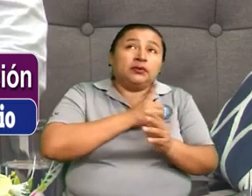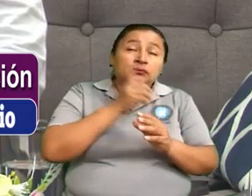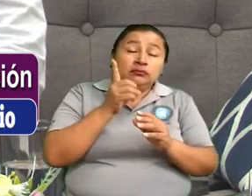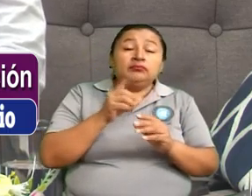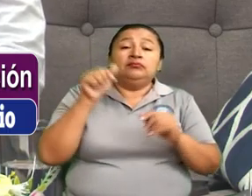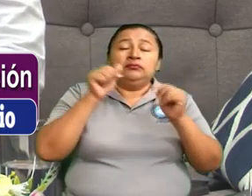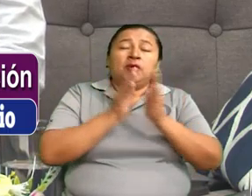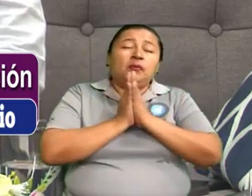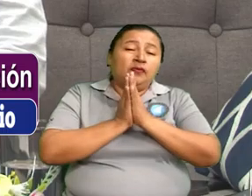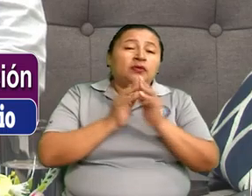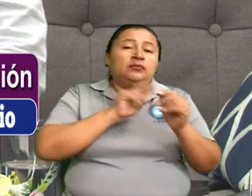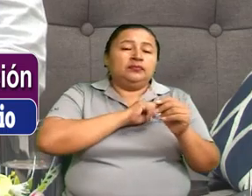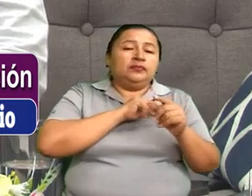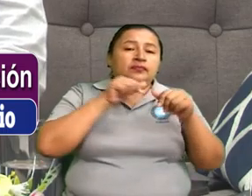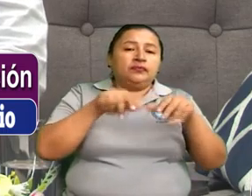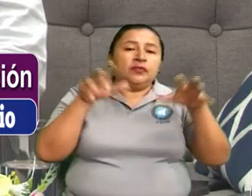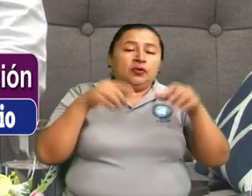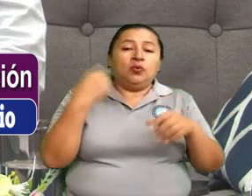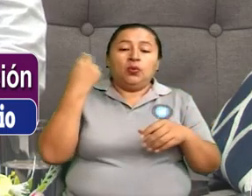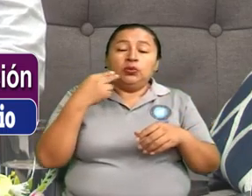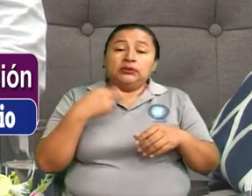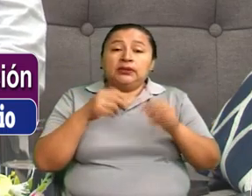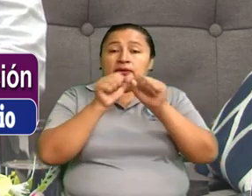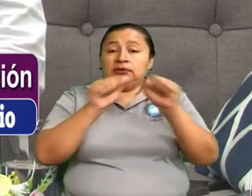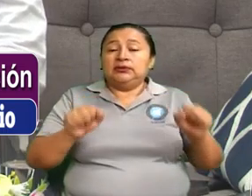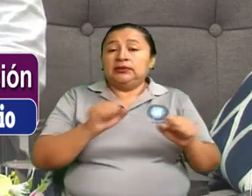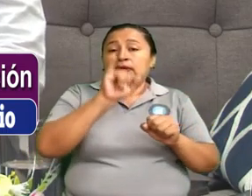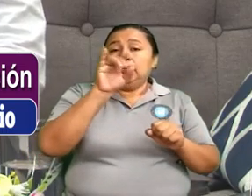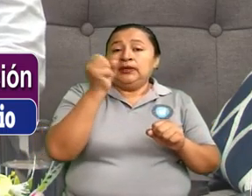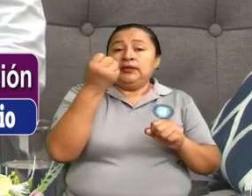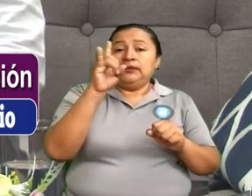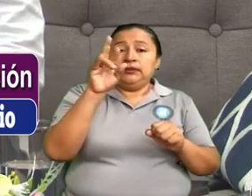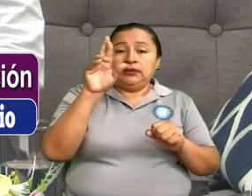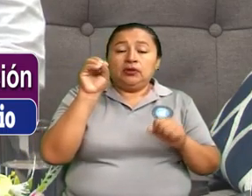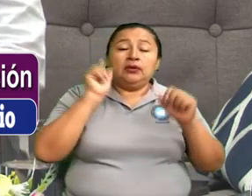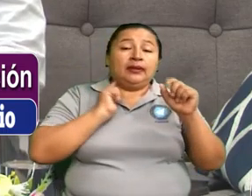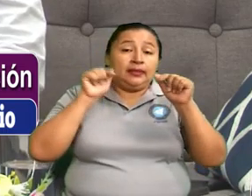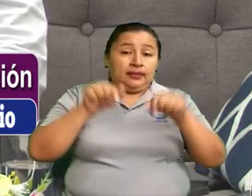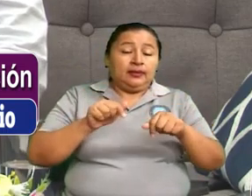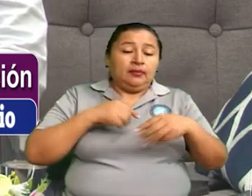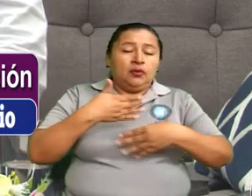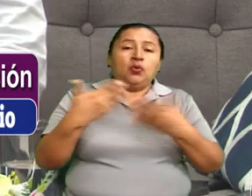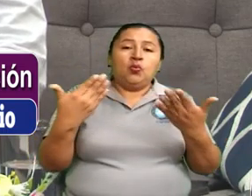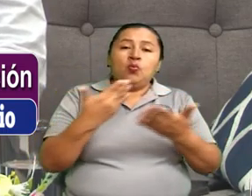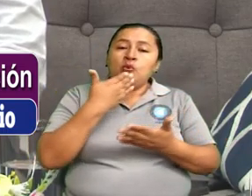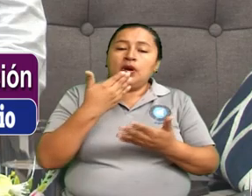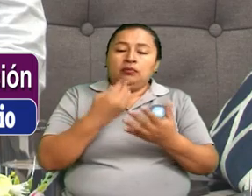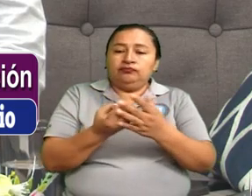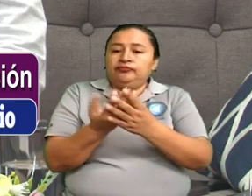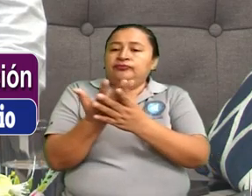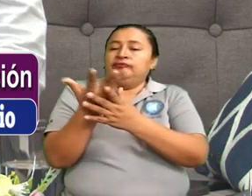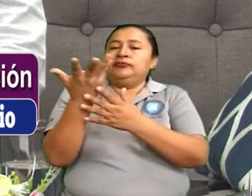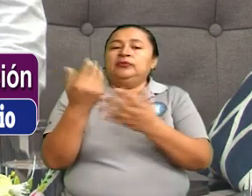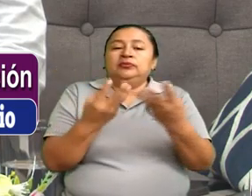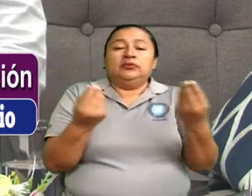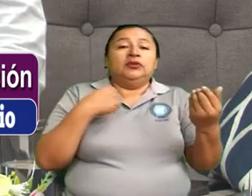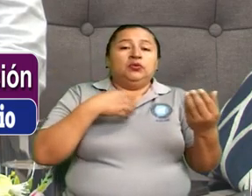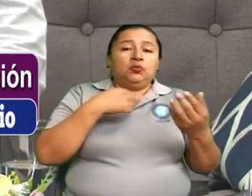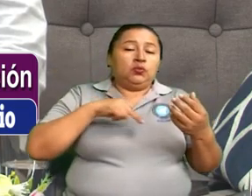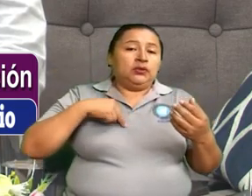creador, esta vez por medio de San Isidro Labrador, que tengamos nosotros buenas cosechas y que nuestra economía se